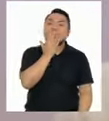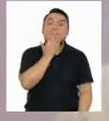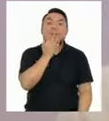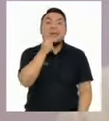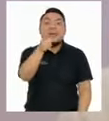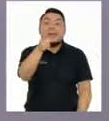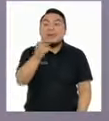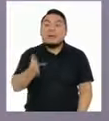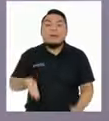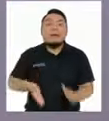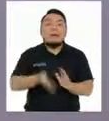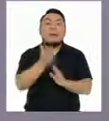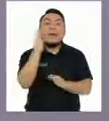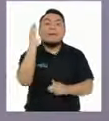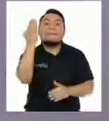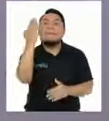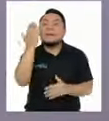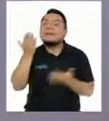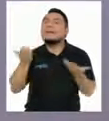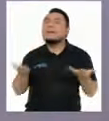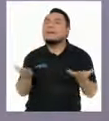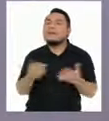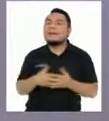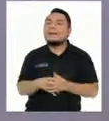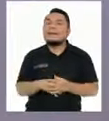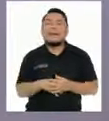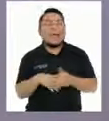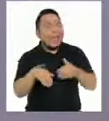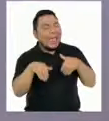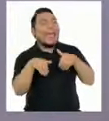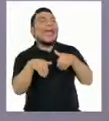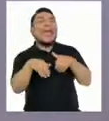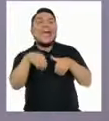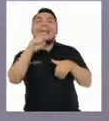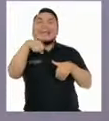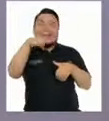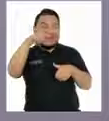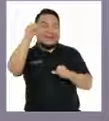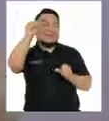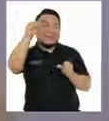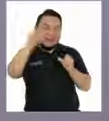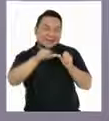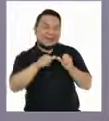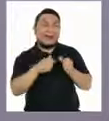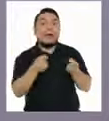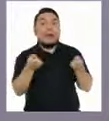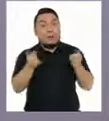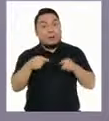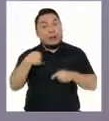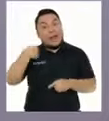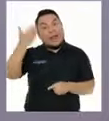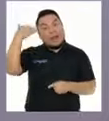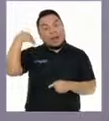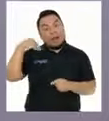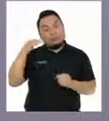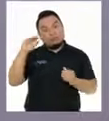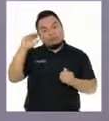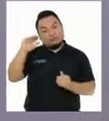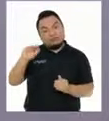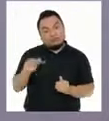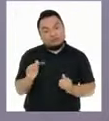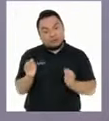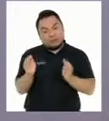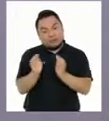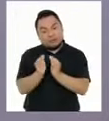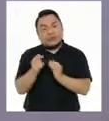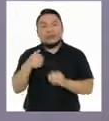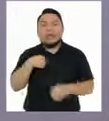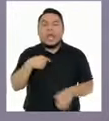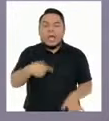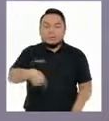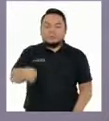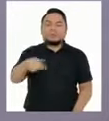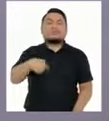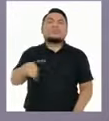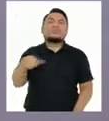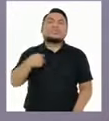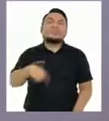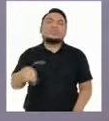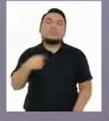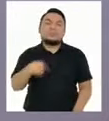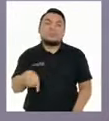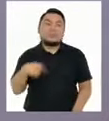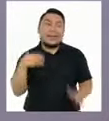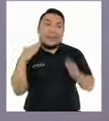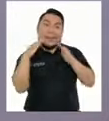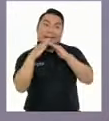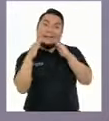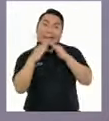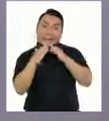ir al baño. ¡Ay! Eso sí me acuerdo rápido. Cuando era más pequeño, me hacía la pila en el piso de la